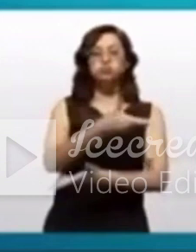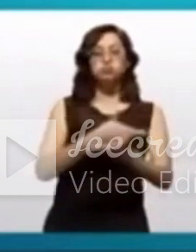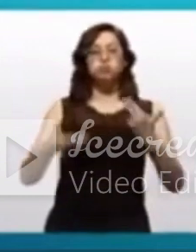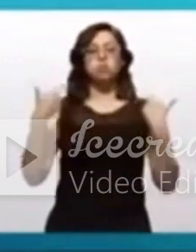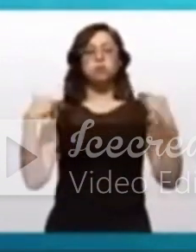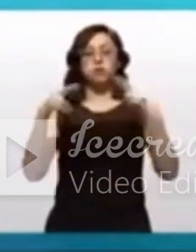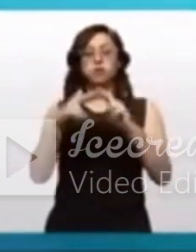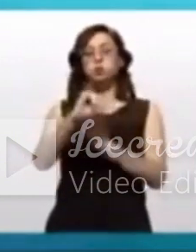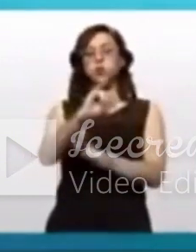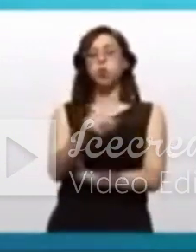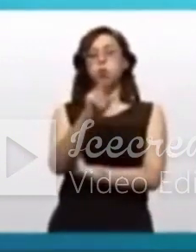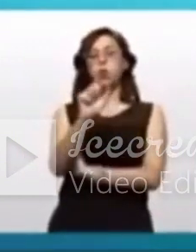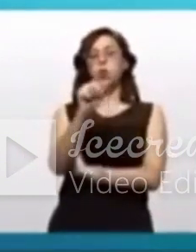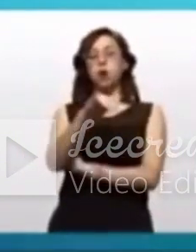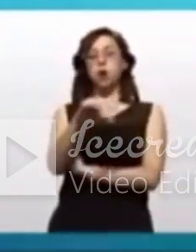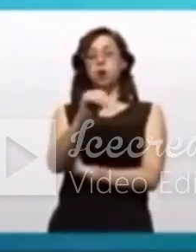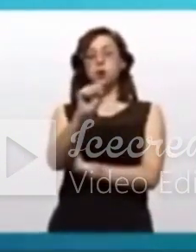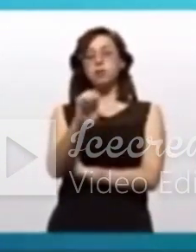José Arreola.